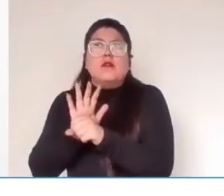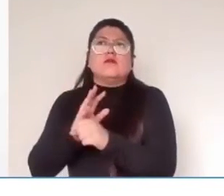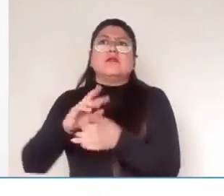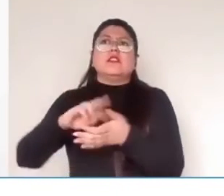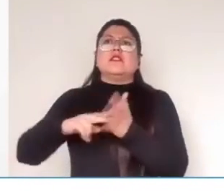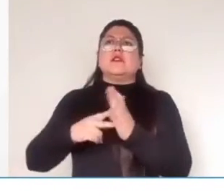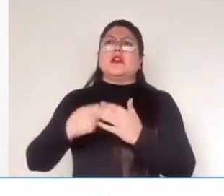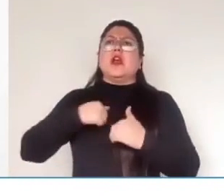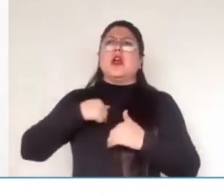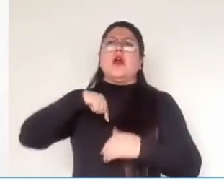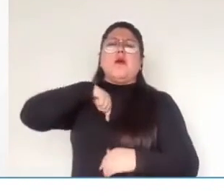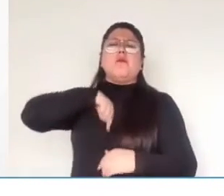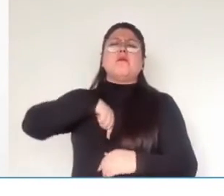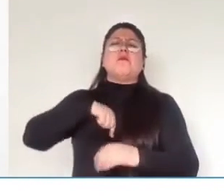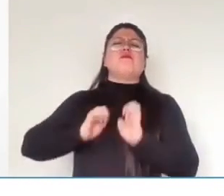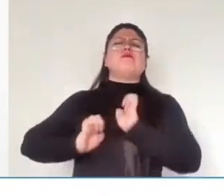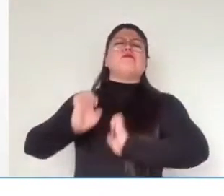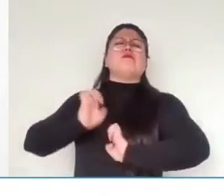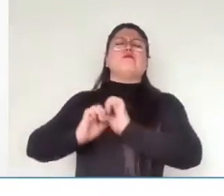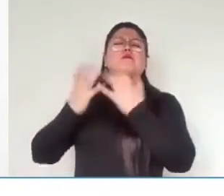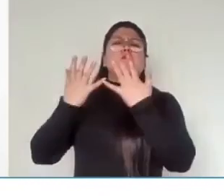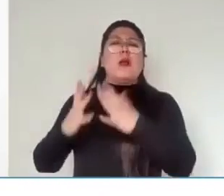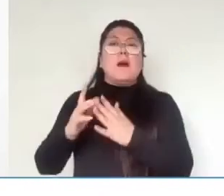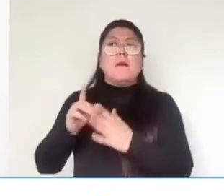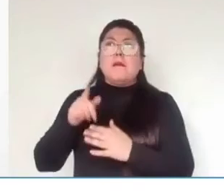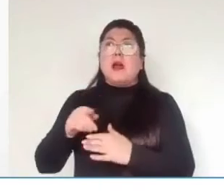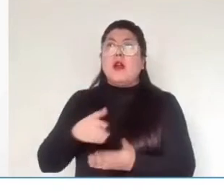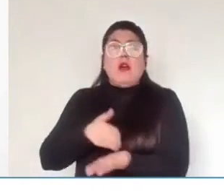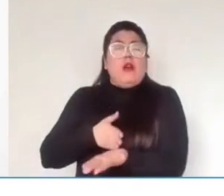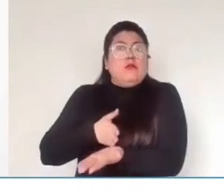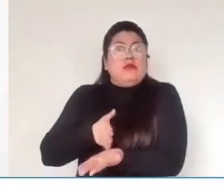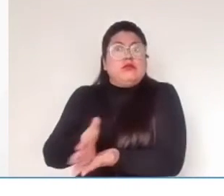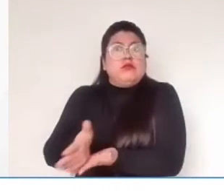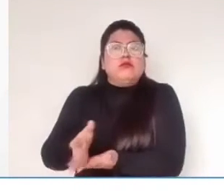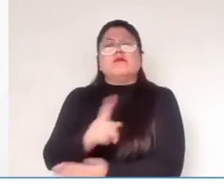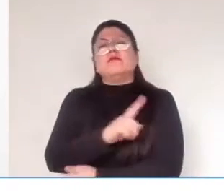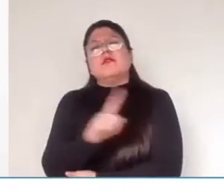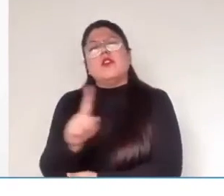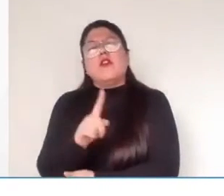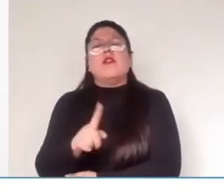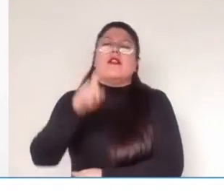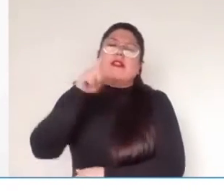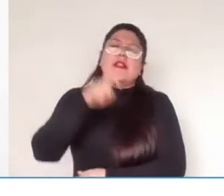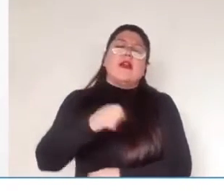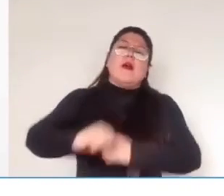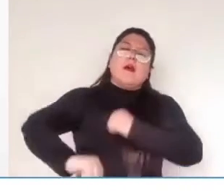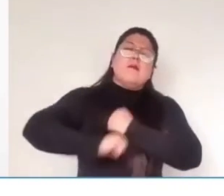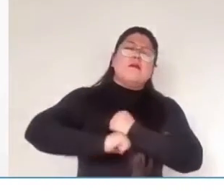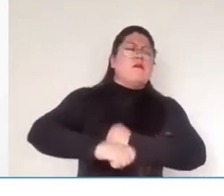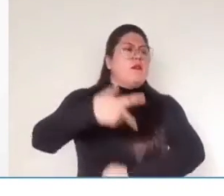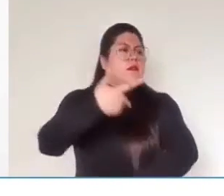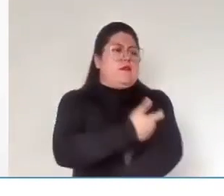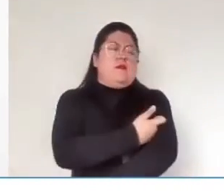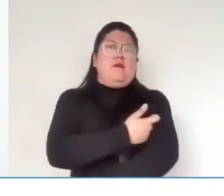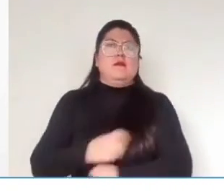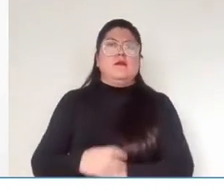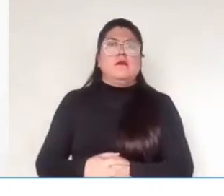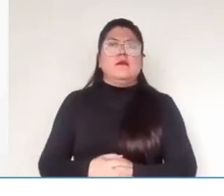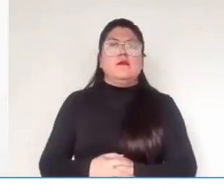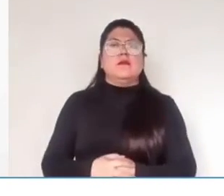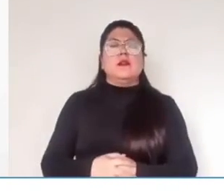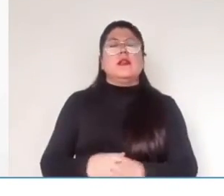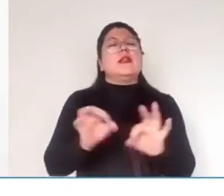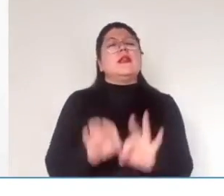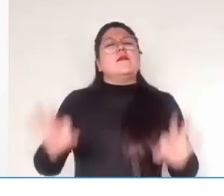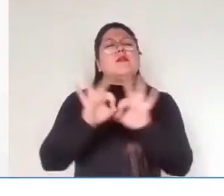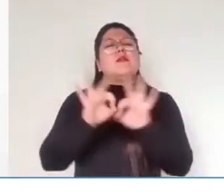¿sí? A diferencia de la inmunidad que se produce gracias a la vacuna. Es importante tener en cuenta que esta inmunidad